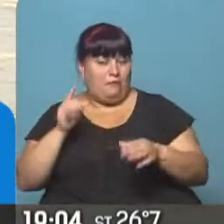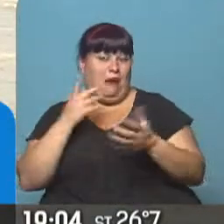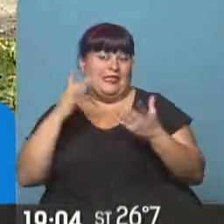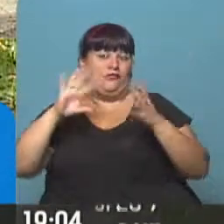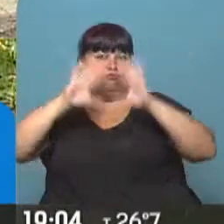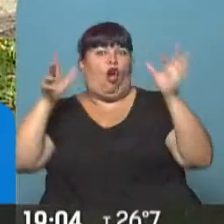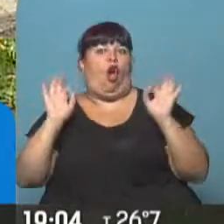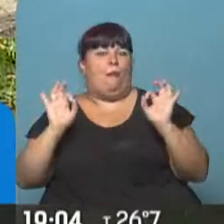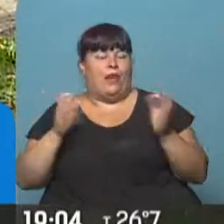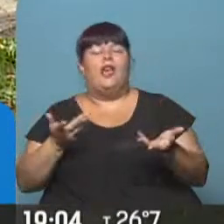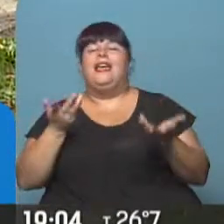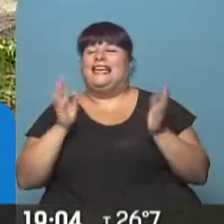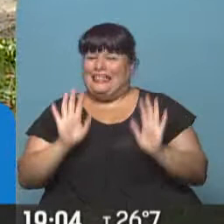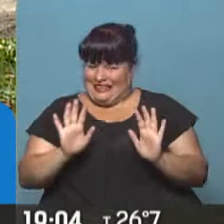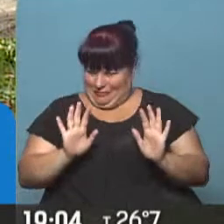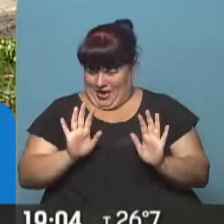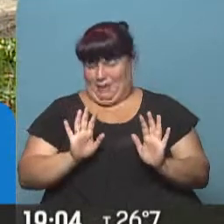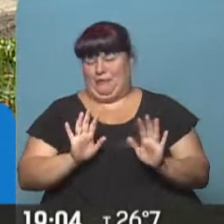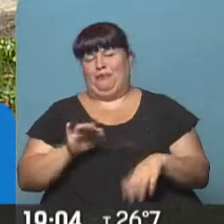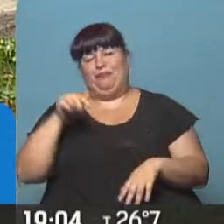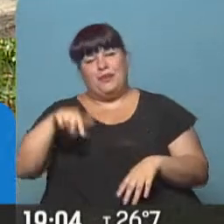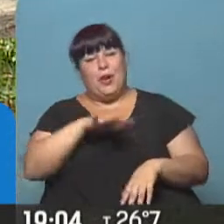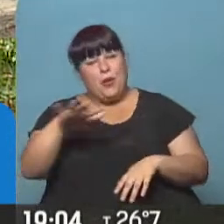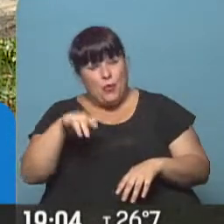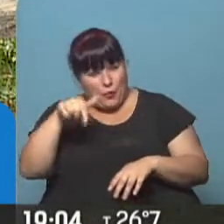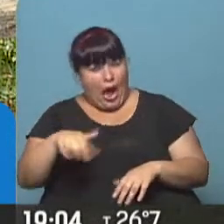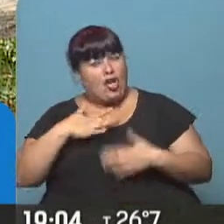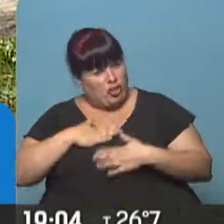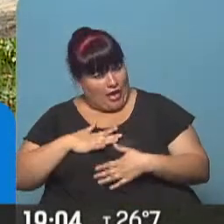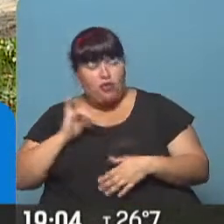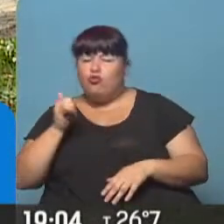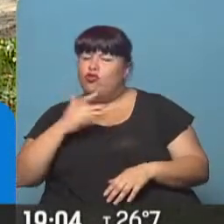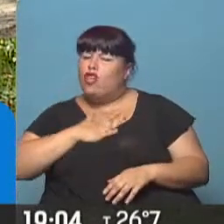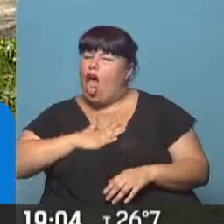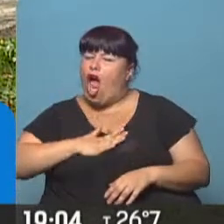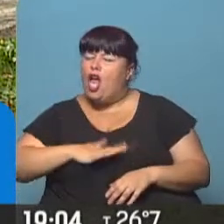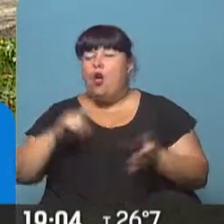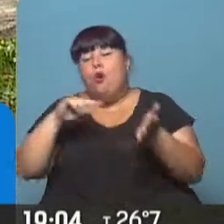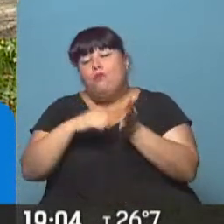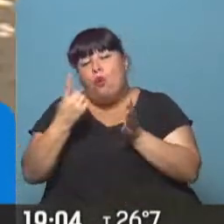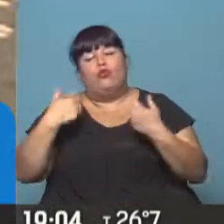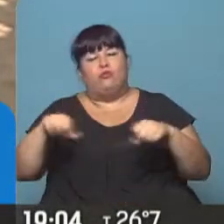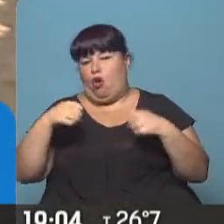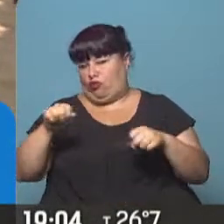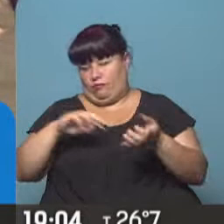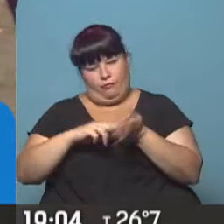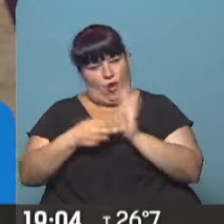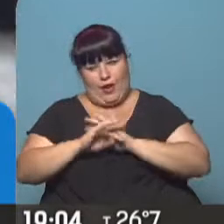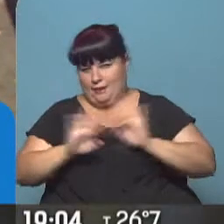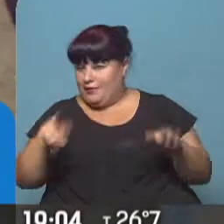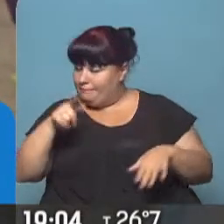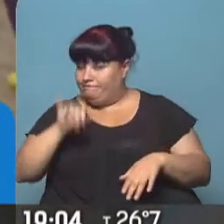compleja pero digamos esto es un barrio un barrio tranquilo tranquilo lo único que es las motos